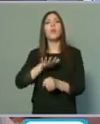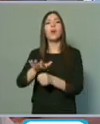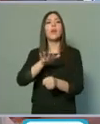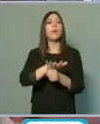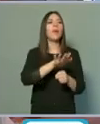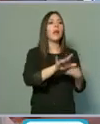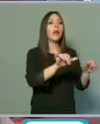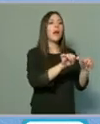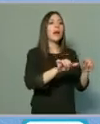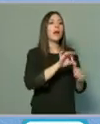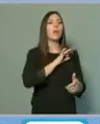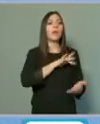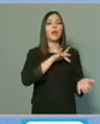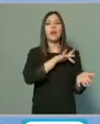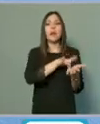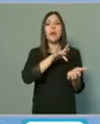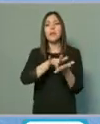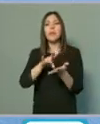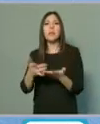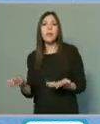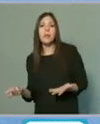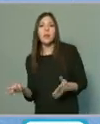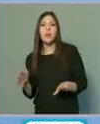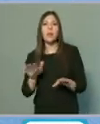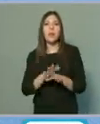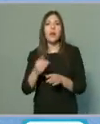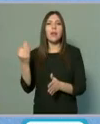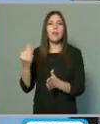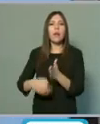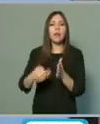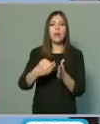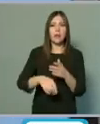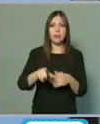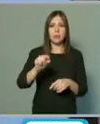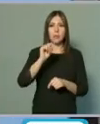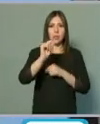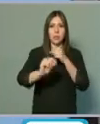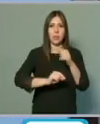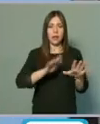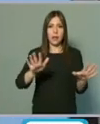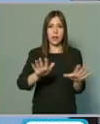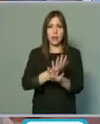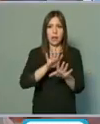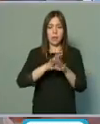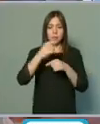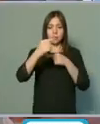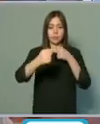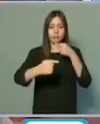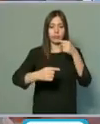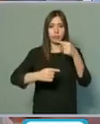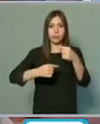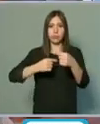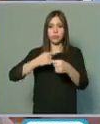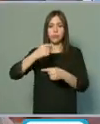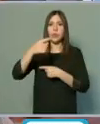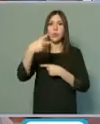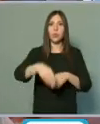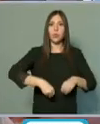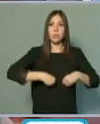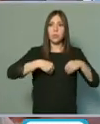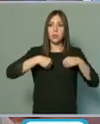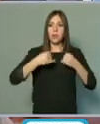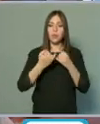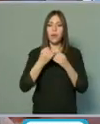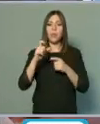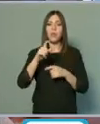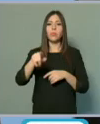las áreas que pueda tener yo, pues medio flojillas? ¿Va cambiando esta rueda de vida conforme uno también va creciendo,